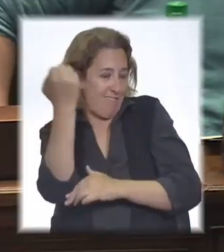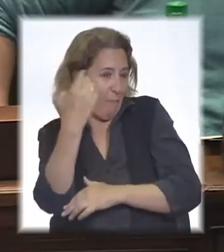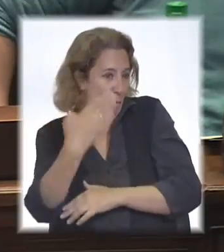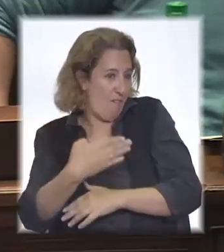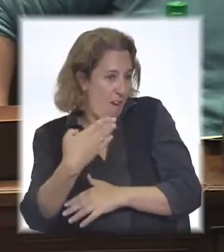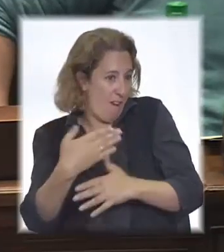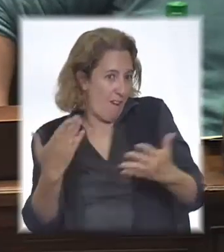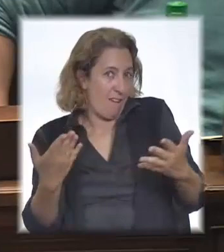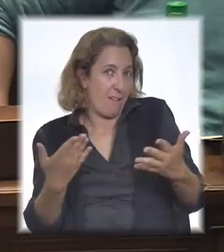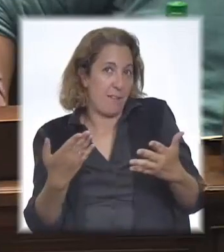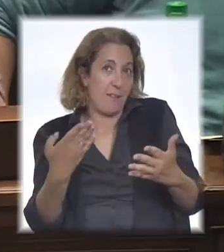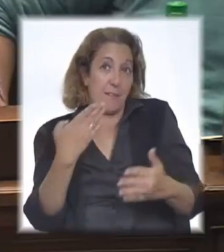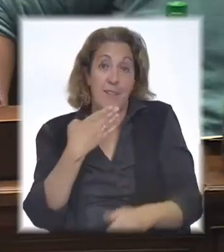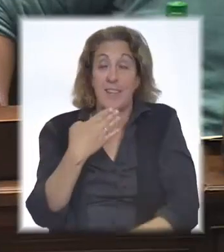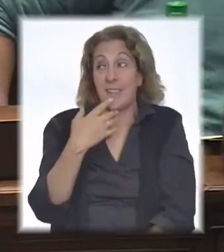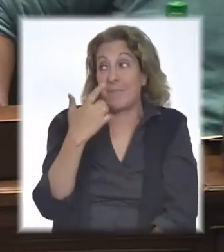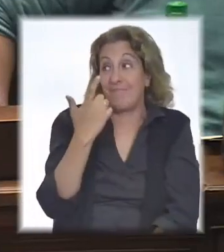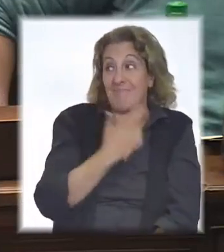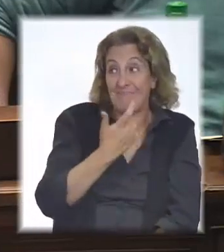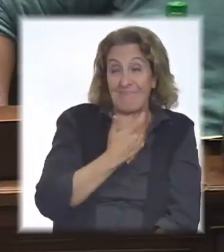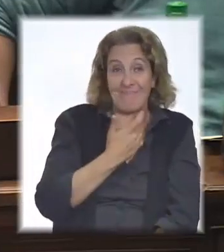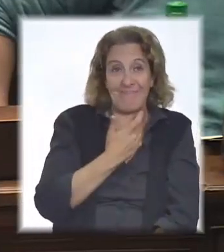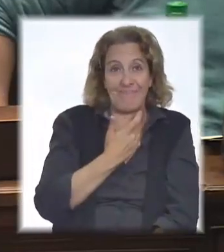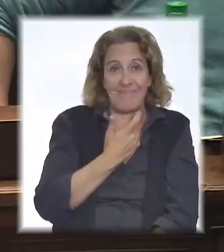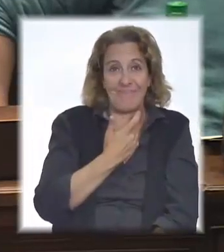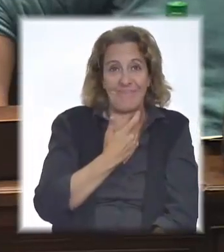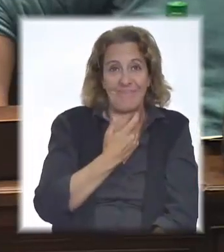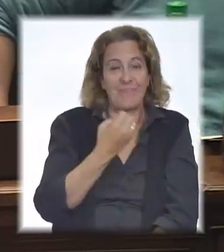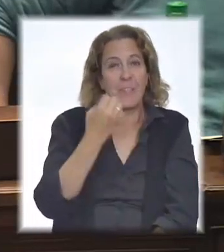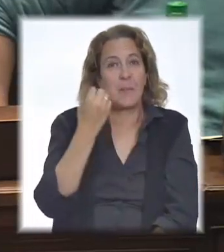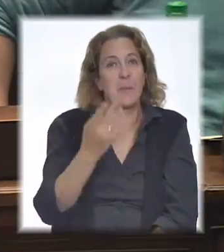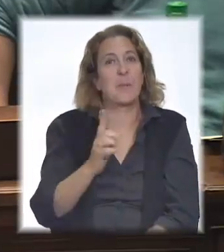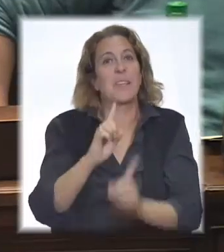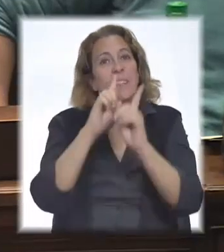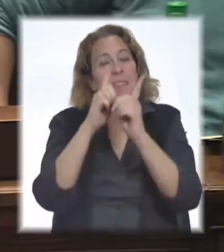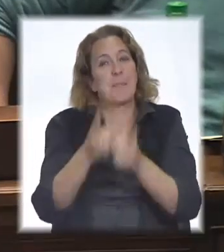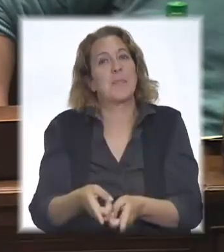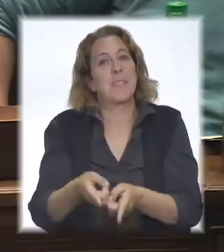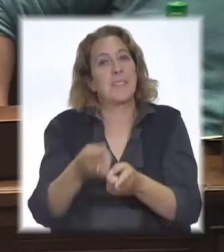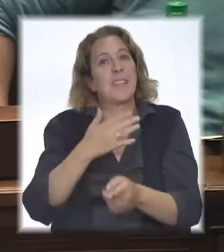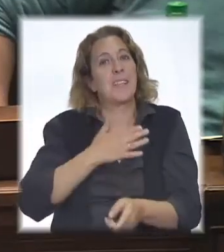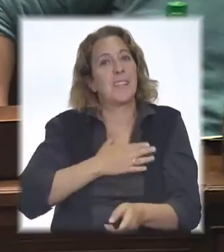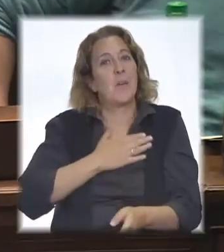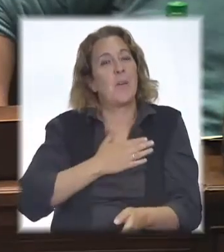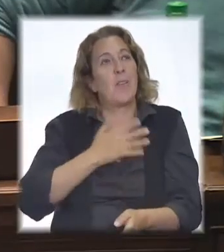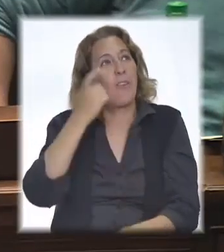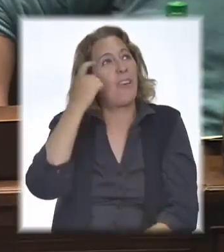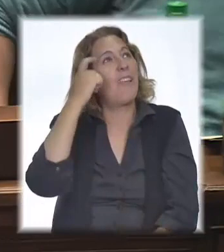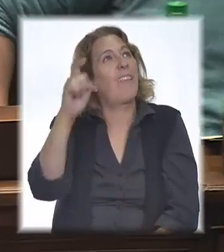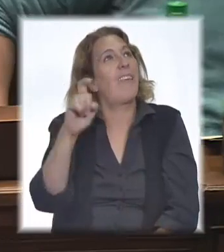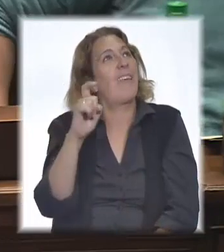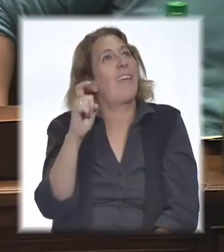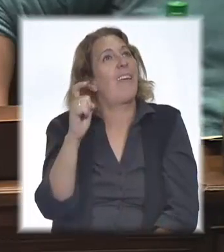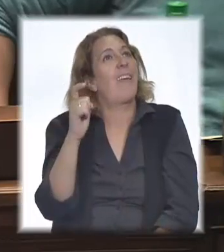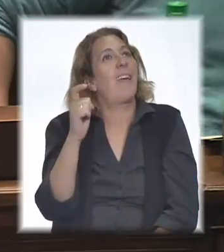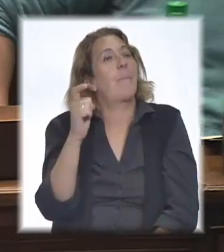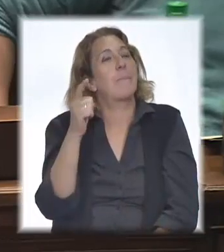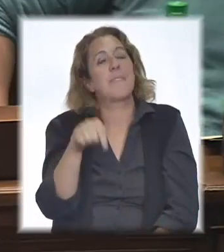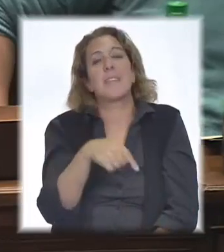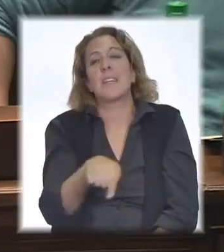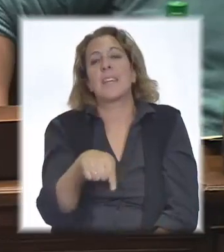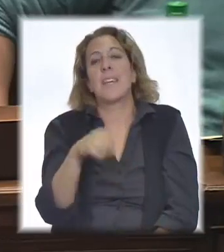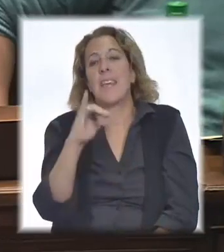y benedict y bueno sergio porque también comparte con la idea que fueron muy reconocidos primero en el